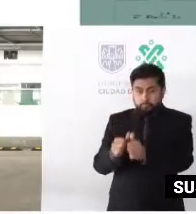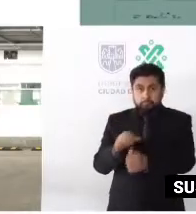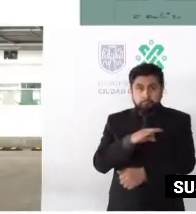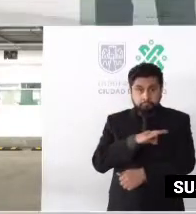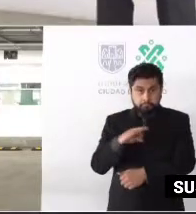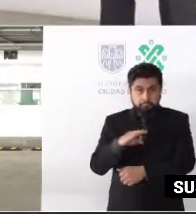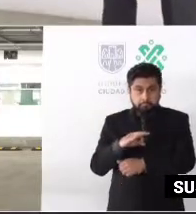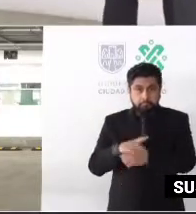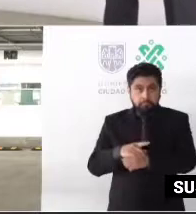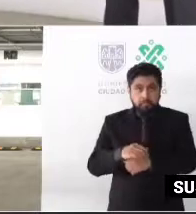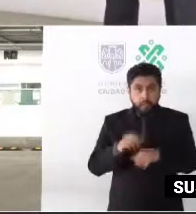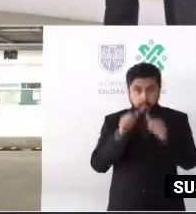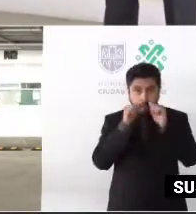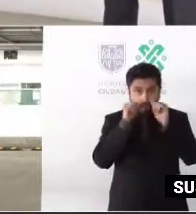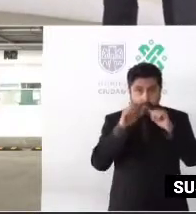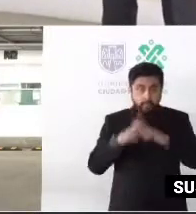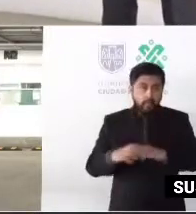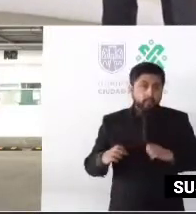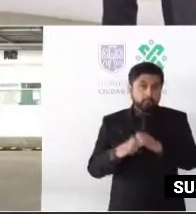doctor.